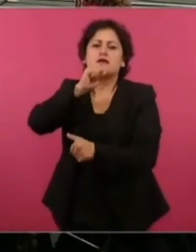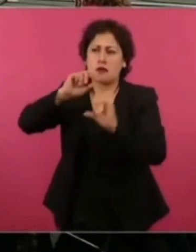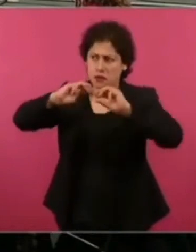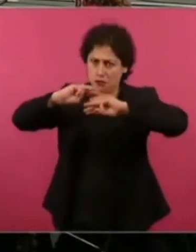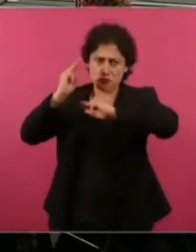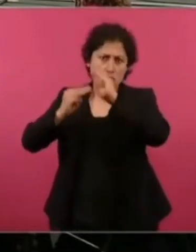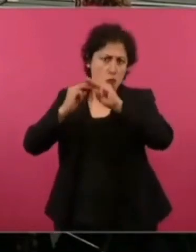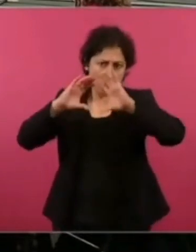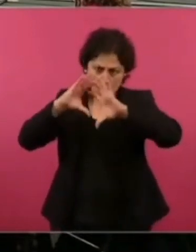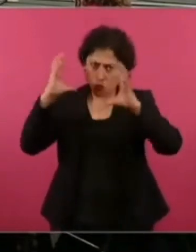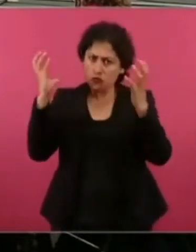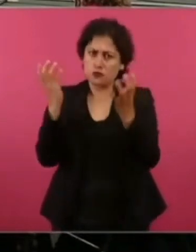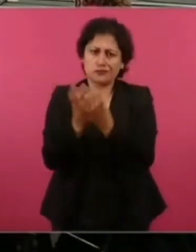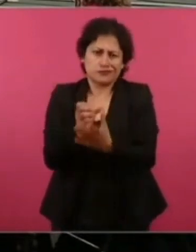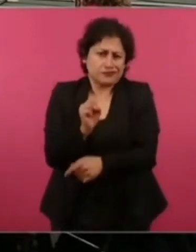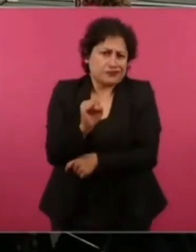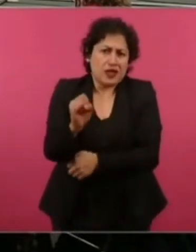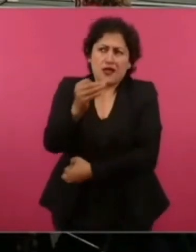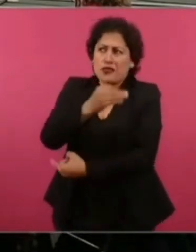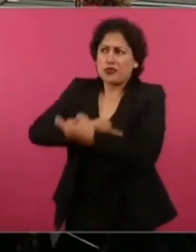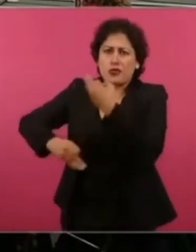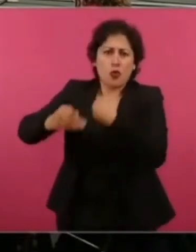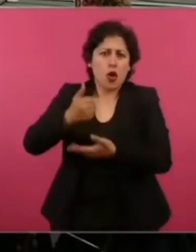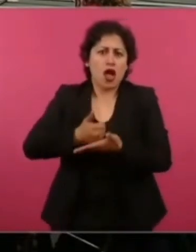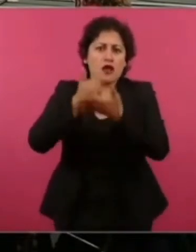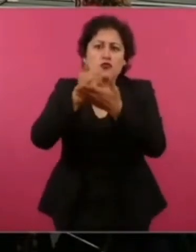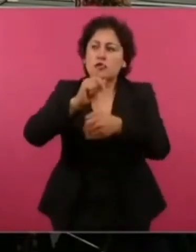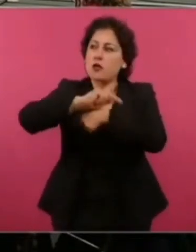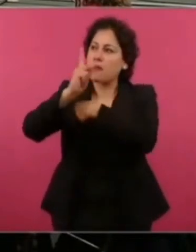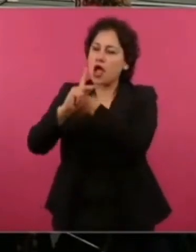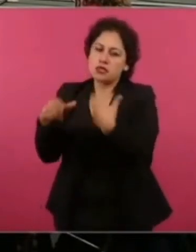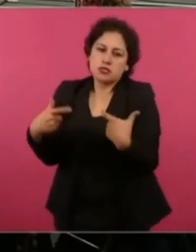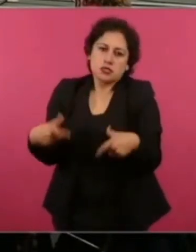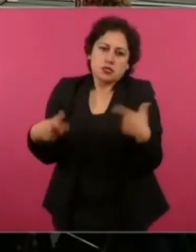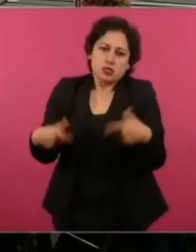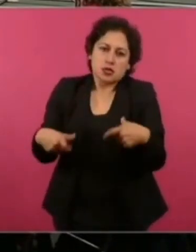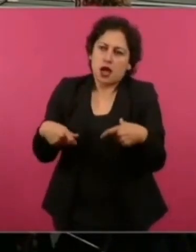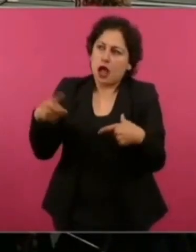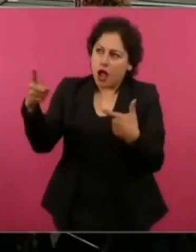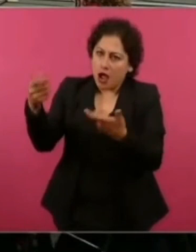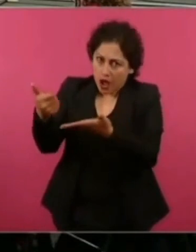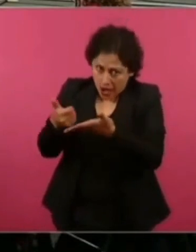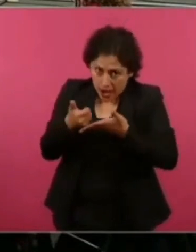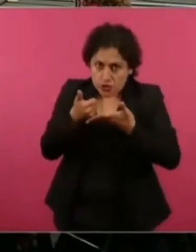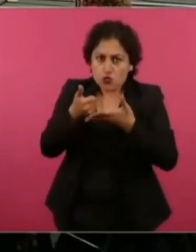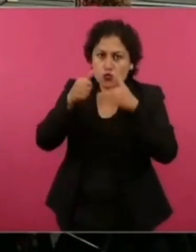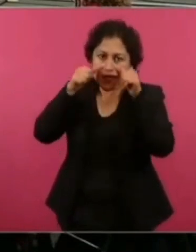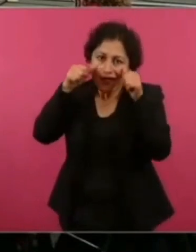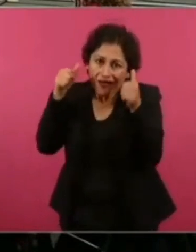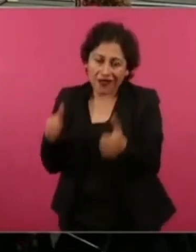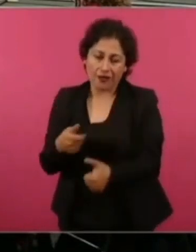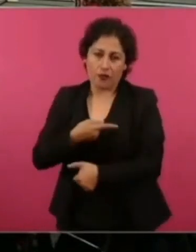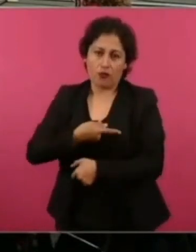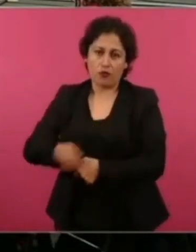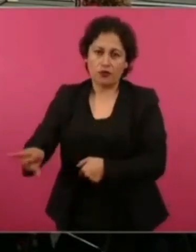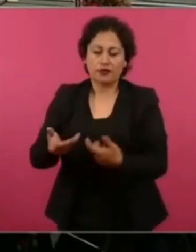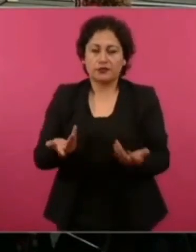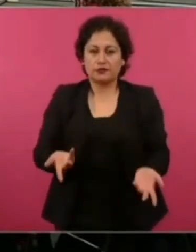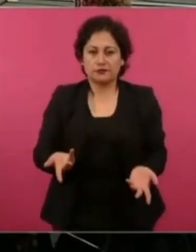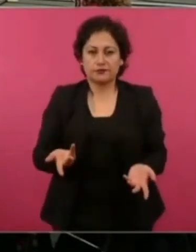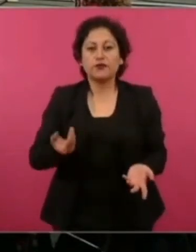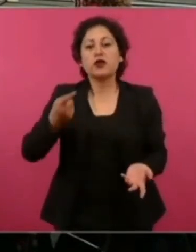grandes potencias. Fue lo que planteé en mi visita a la ONU,